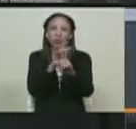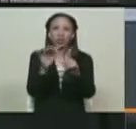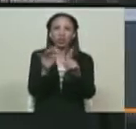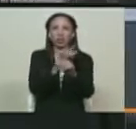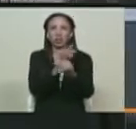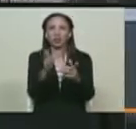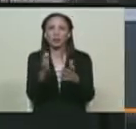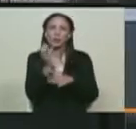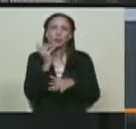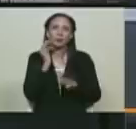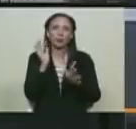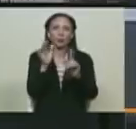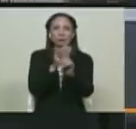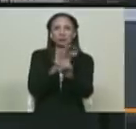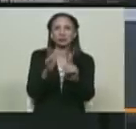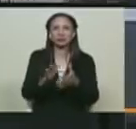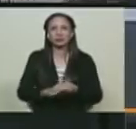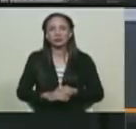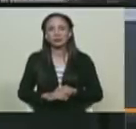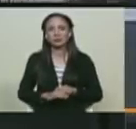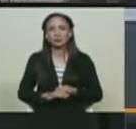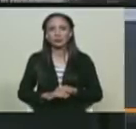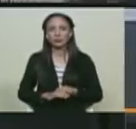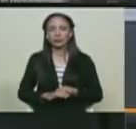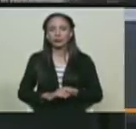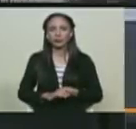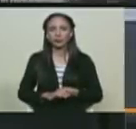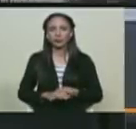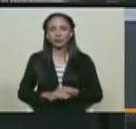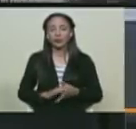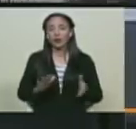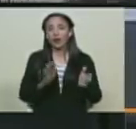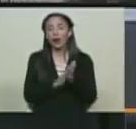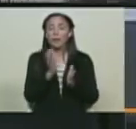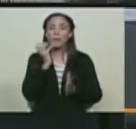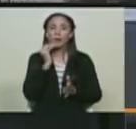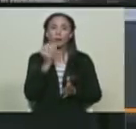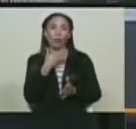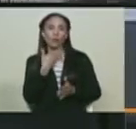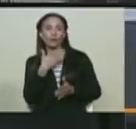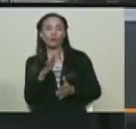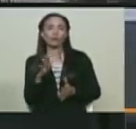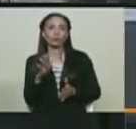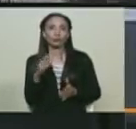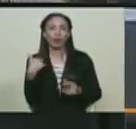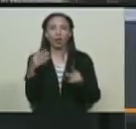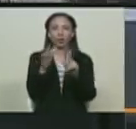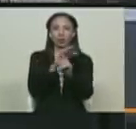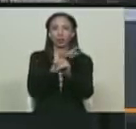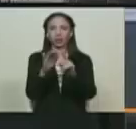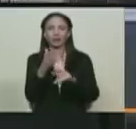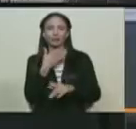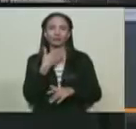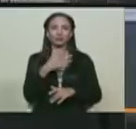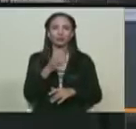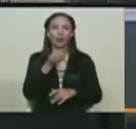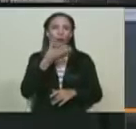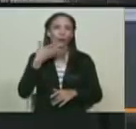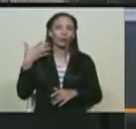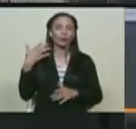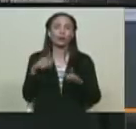La gente puede tender a autohalagarse. Y empezar a verse en un